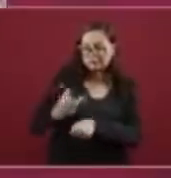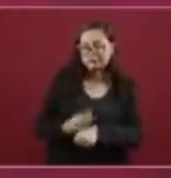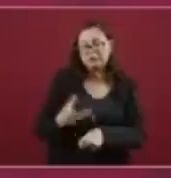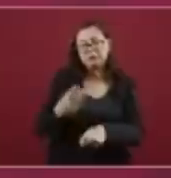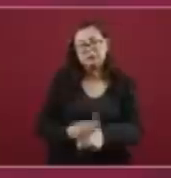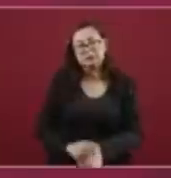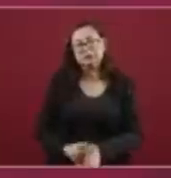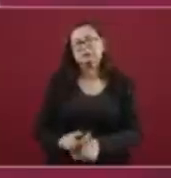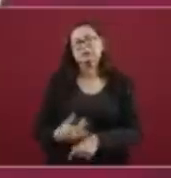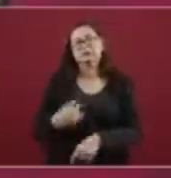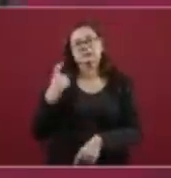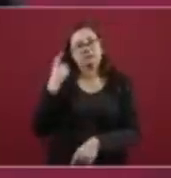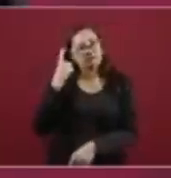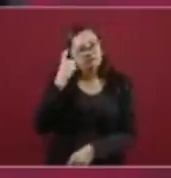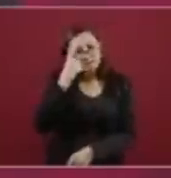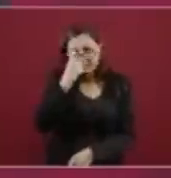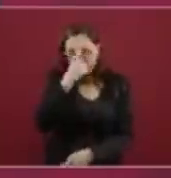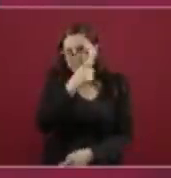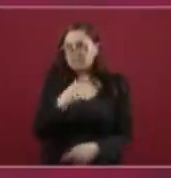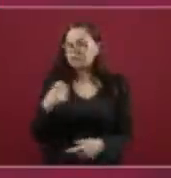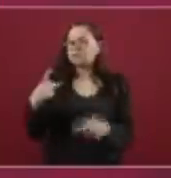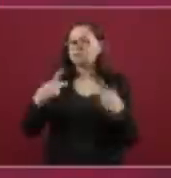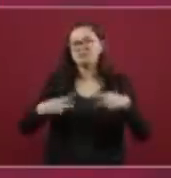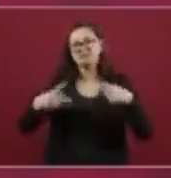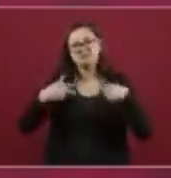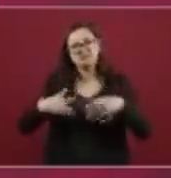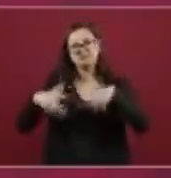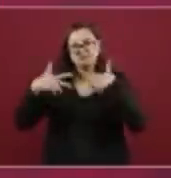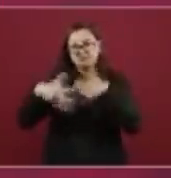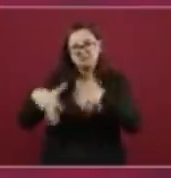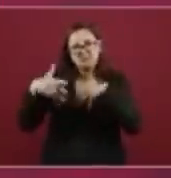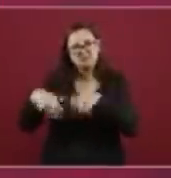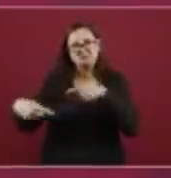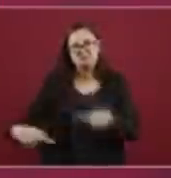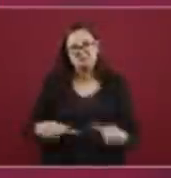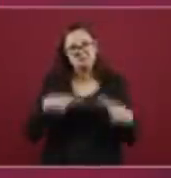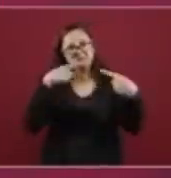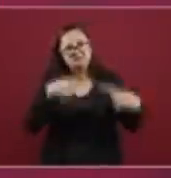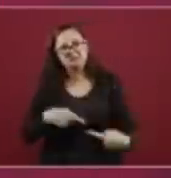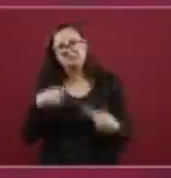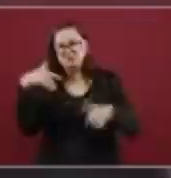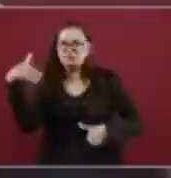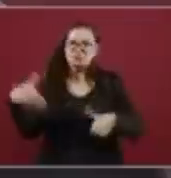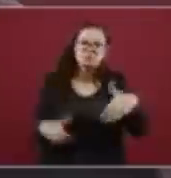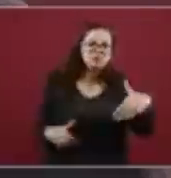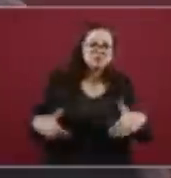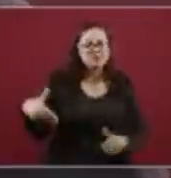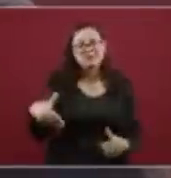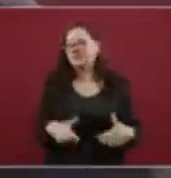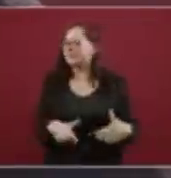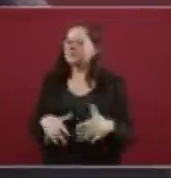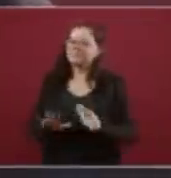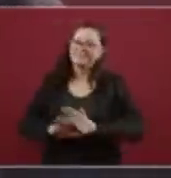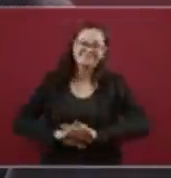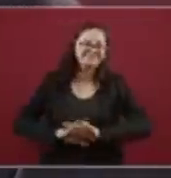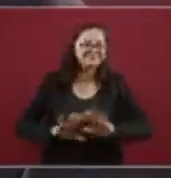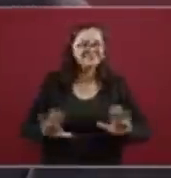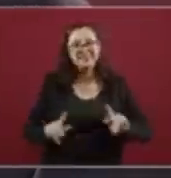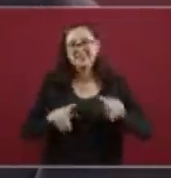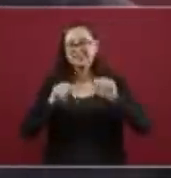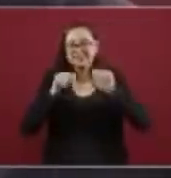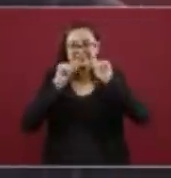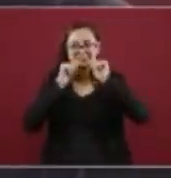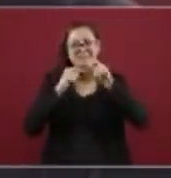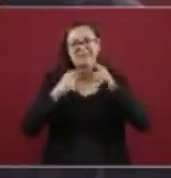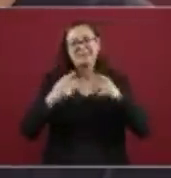hay resistencia, pero va la transformación. Pero de ninguna manera es